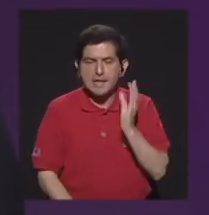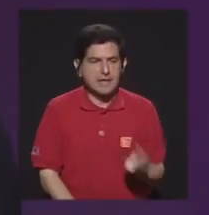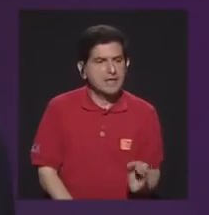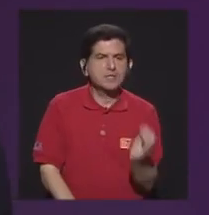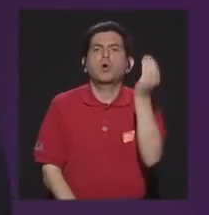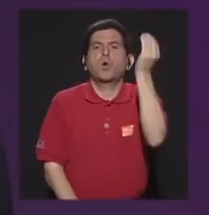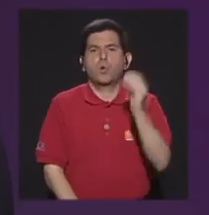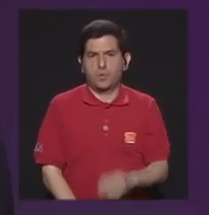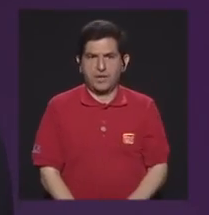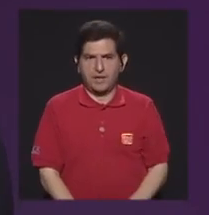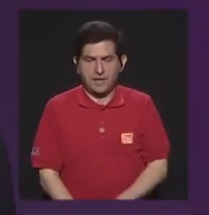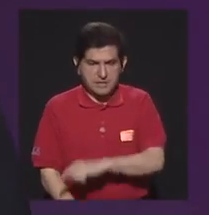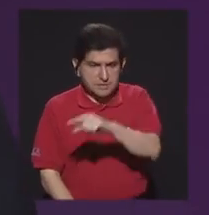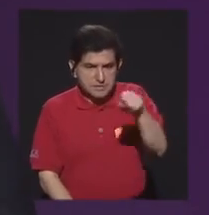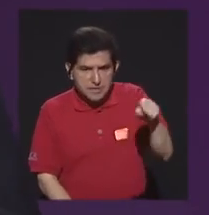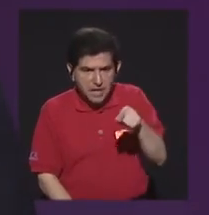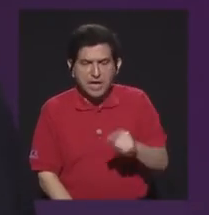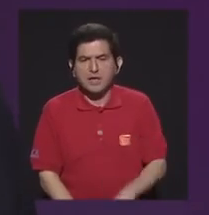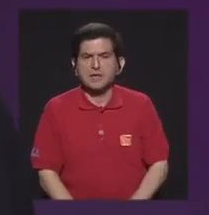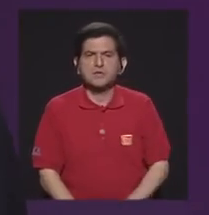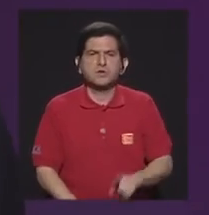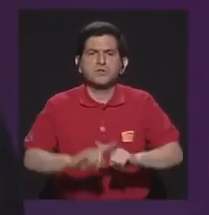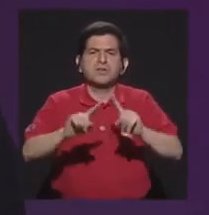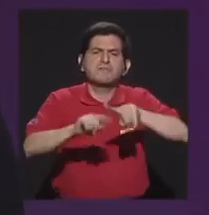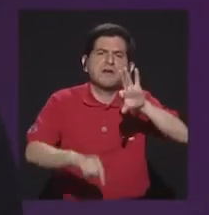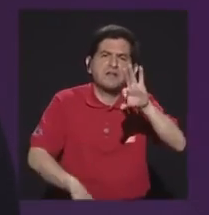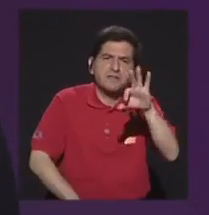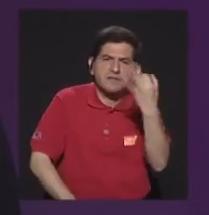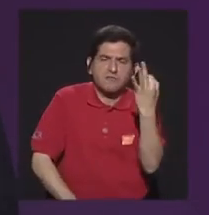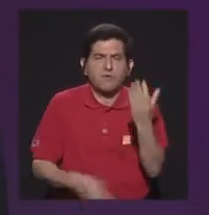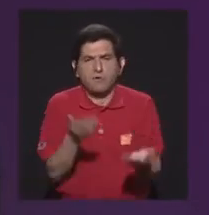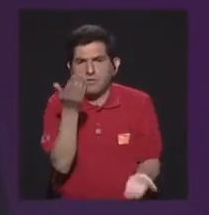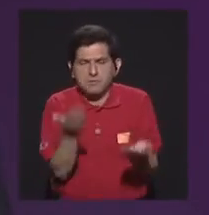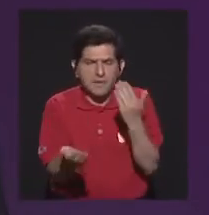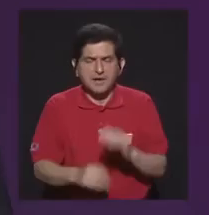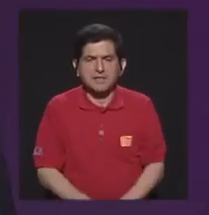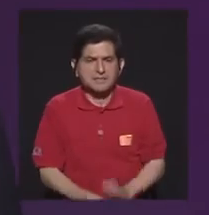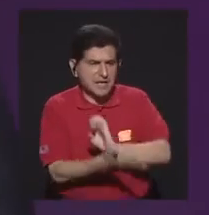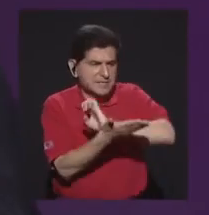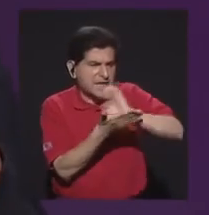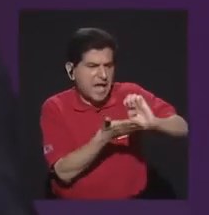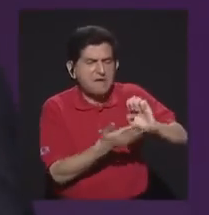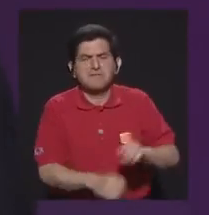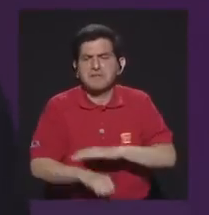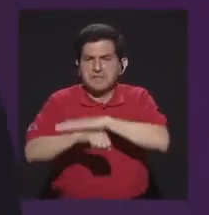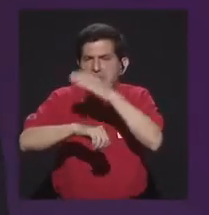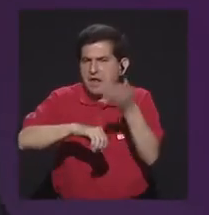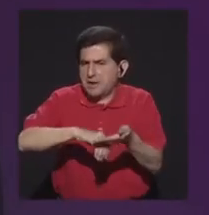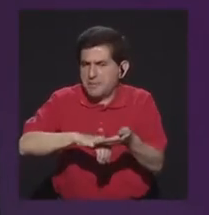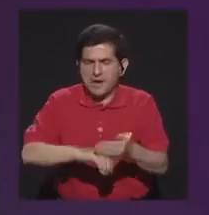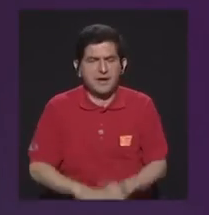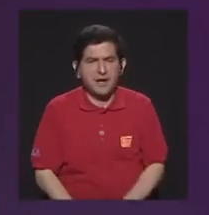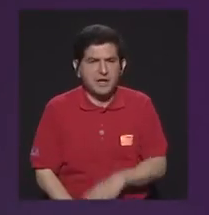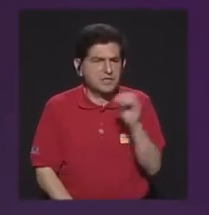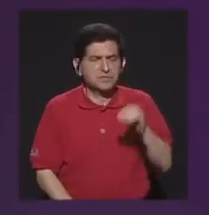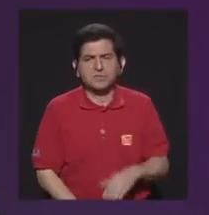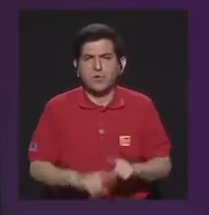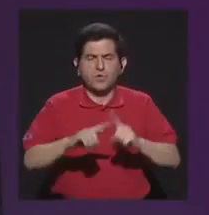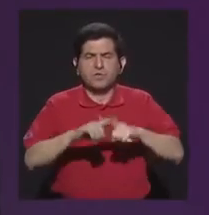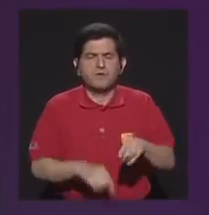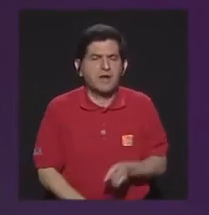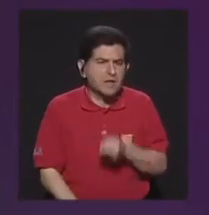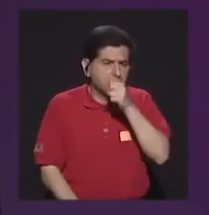jóvenes de las formas de prevenir un embarazo, nada, los métodos